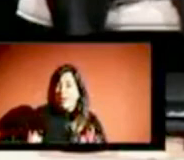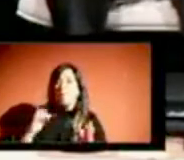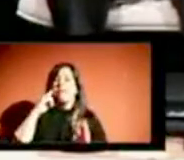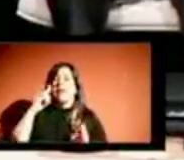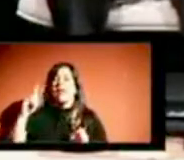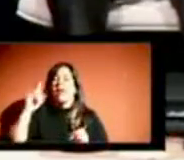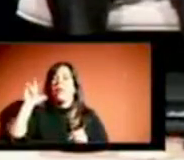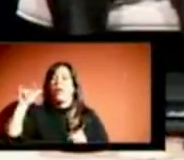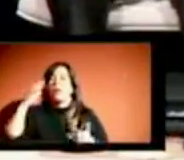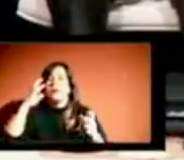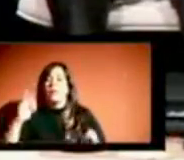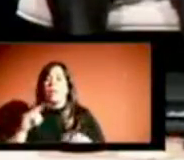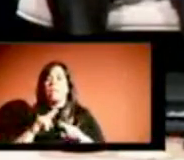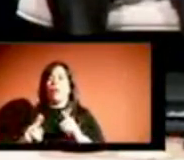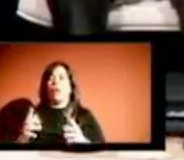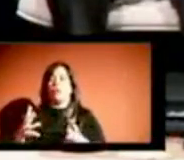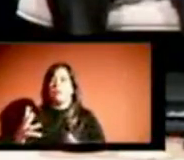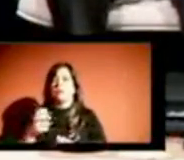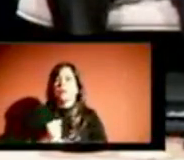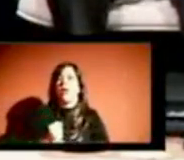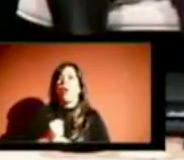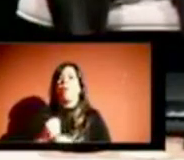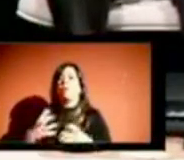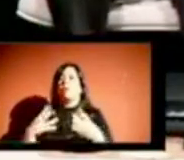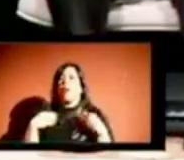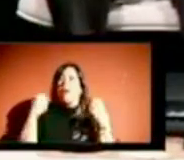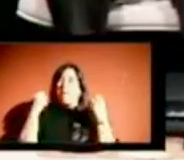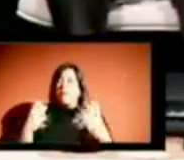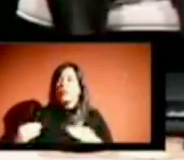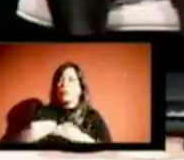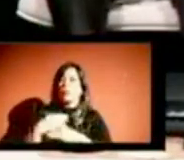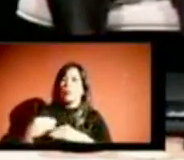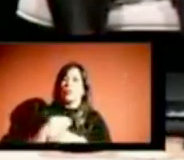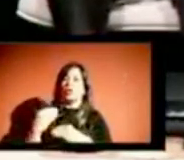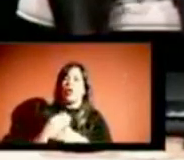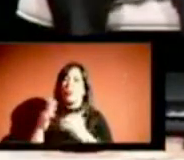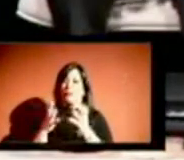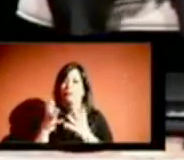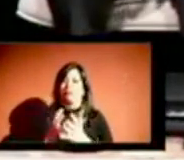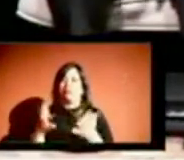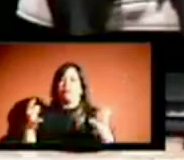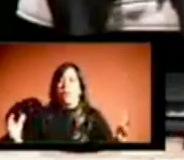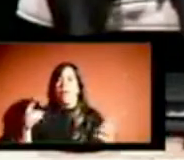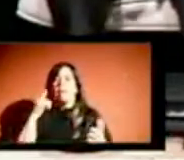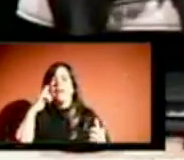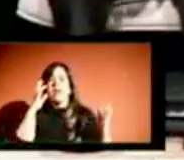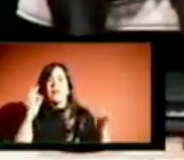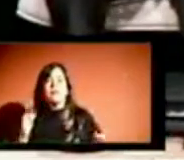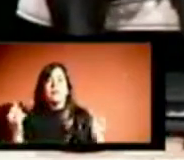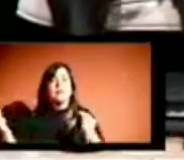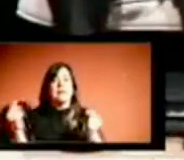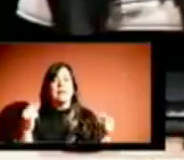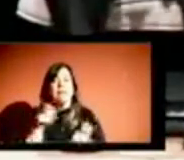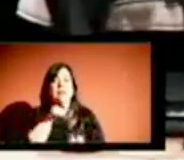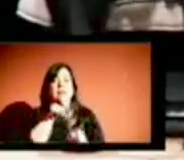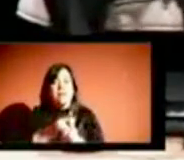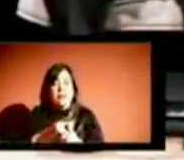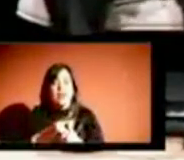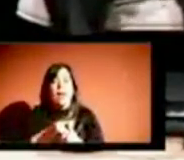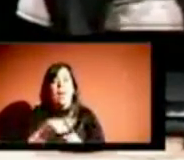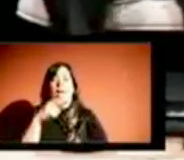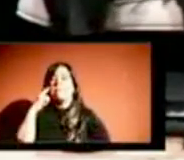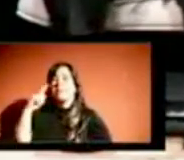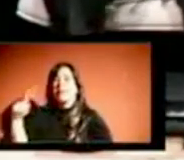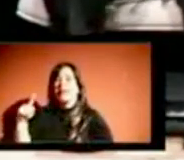acogido un número bien significativo de recomendaciones de cursos de acciones específicas